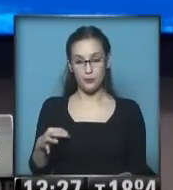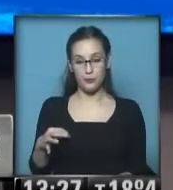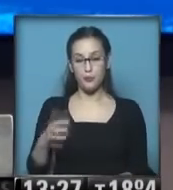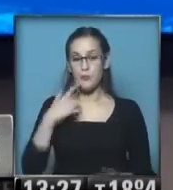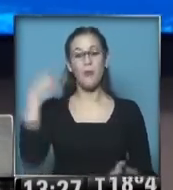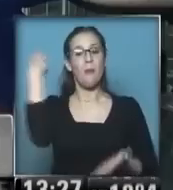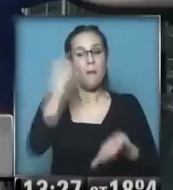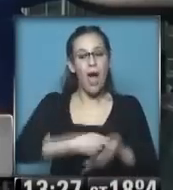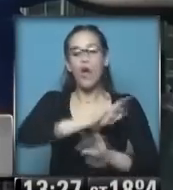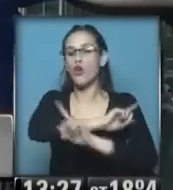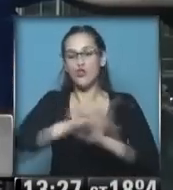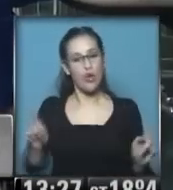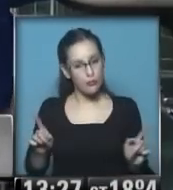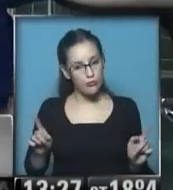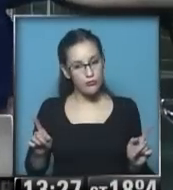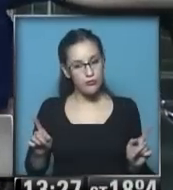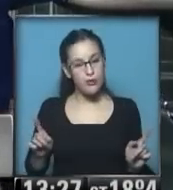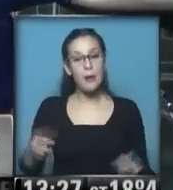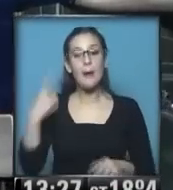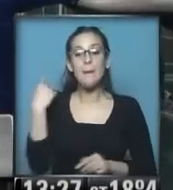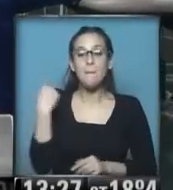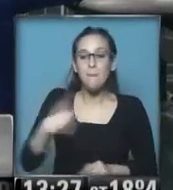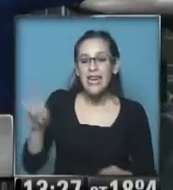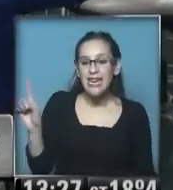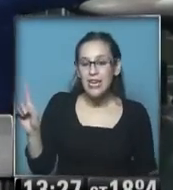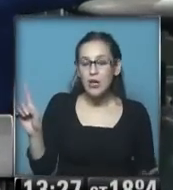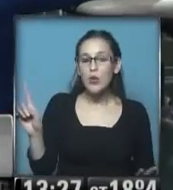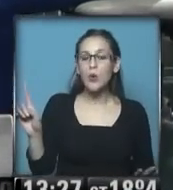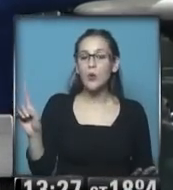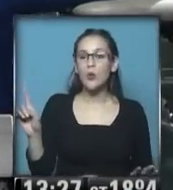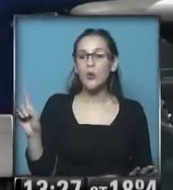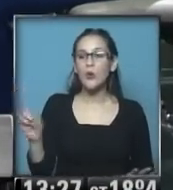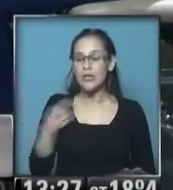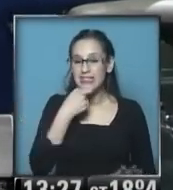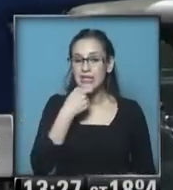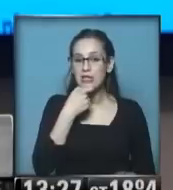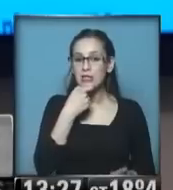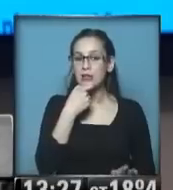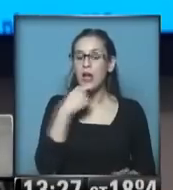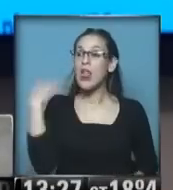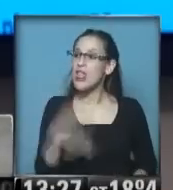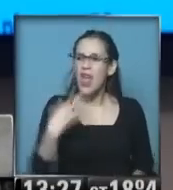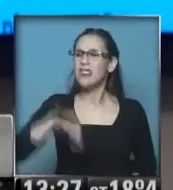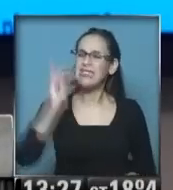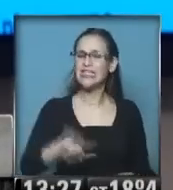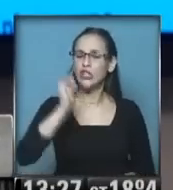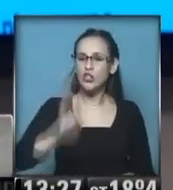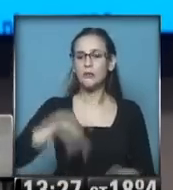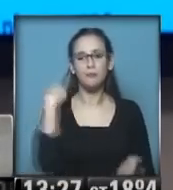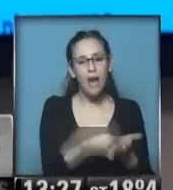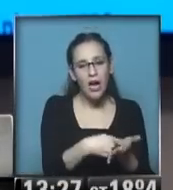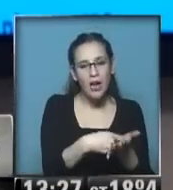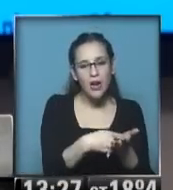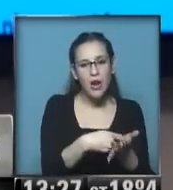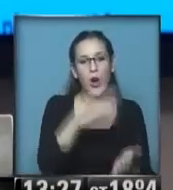pago porque no corresponde pero si por algún motivo eh lo obligan a pagar nunca ningún afiliado prepaga tiene que